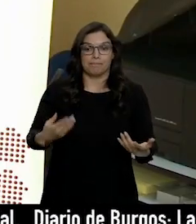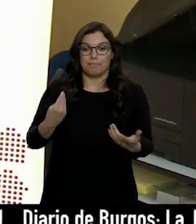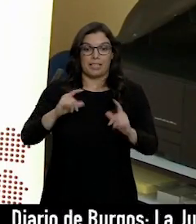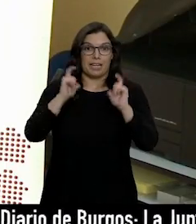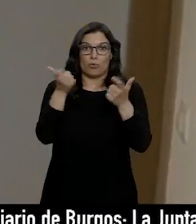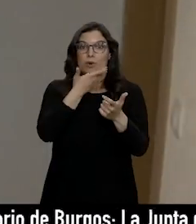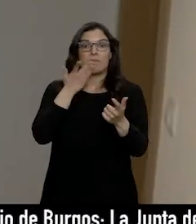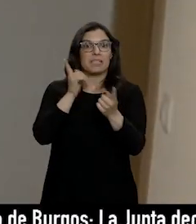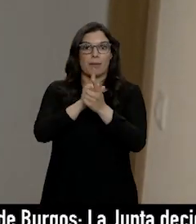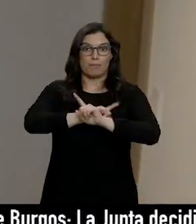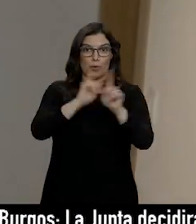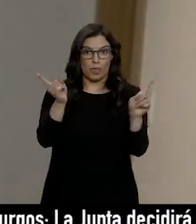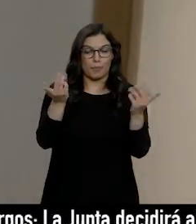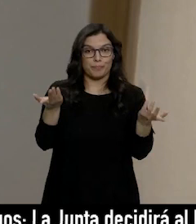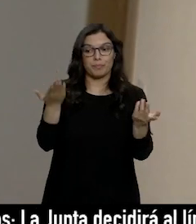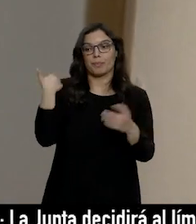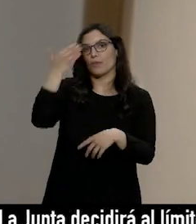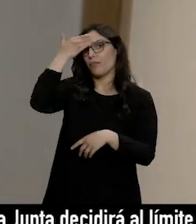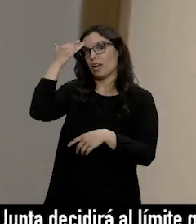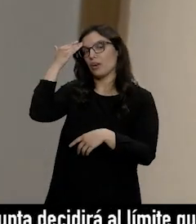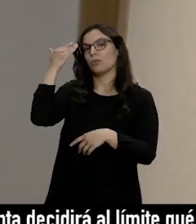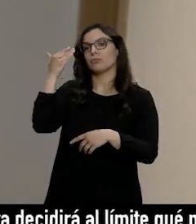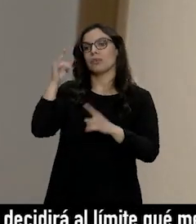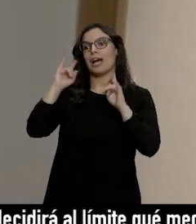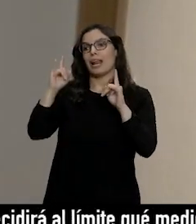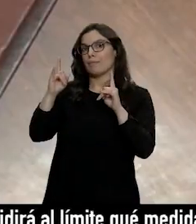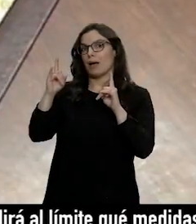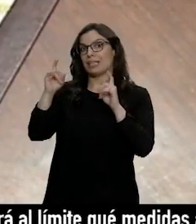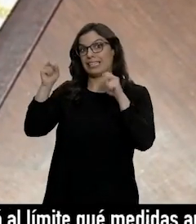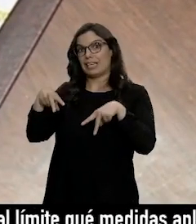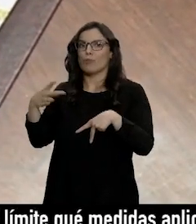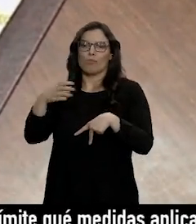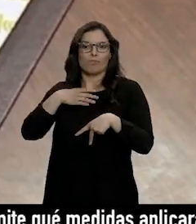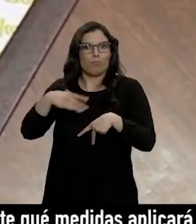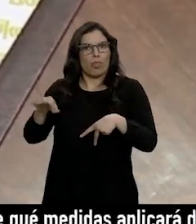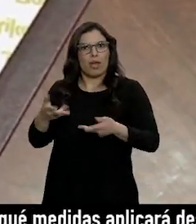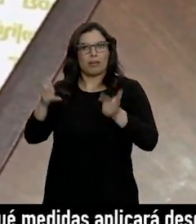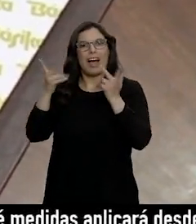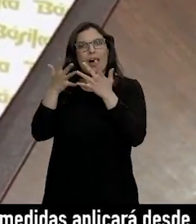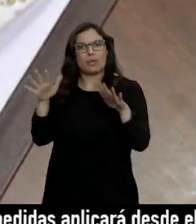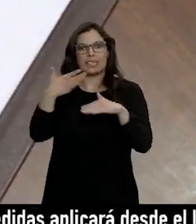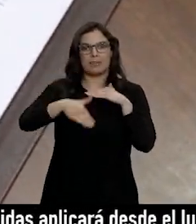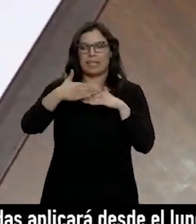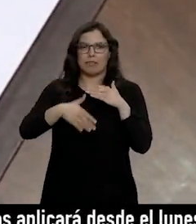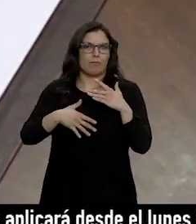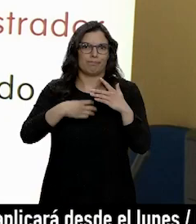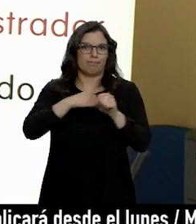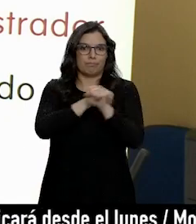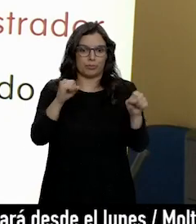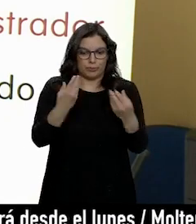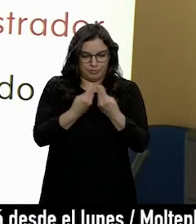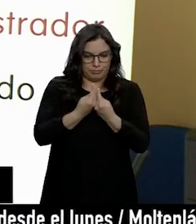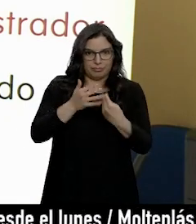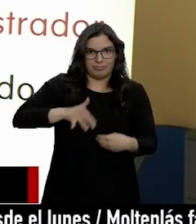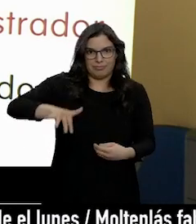reuniones presenciales. Y aunque el pasado verano sin estado de alarma eran posibles, las limitaciones las hicieron casi inviables. Porque no había